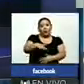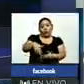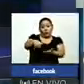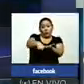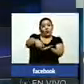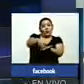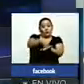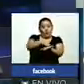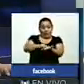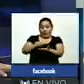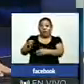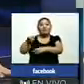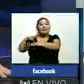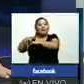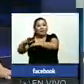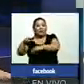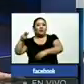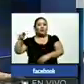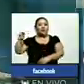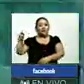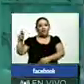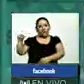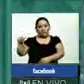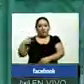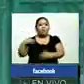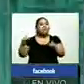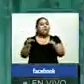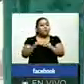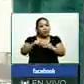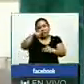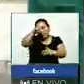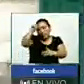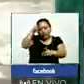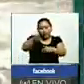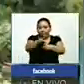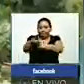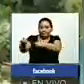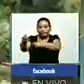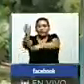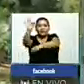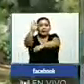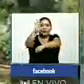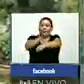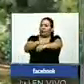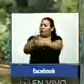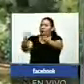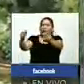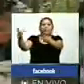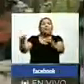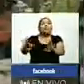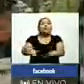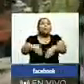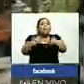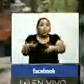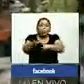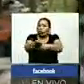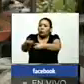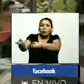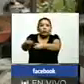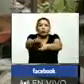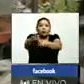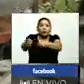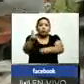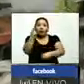Nueva Concepción, en Chalatenango, también continúan los esfuerzos para erradicar el zancudo transmisor del dengue por medio de campañas de fumigación